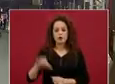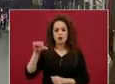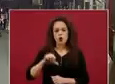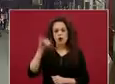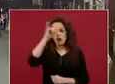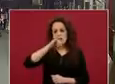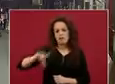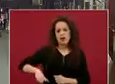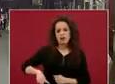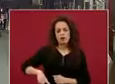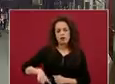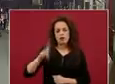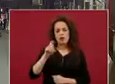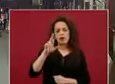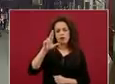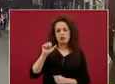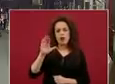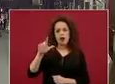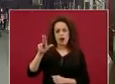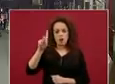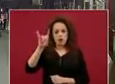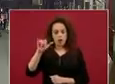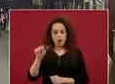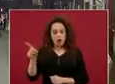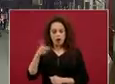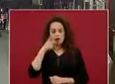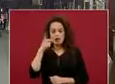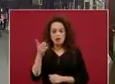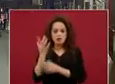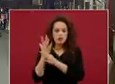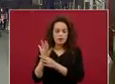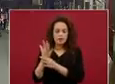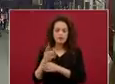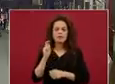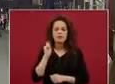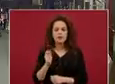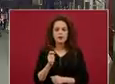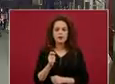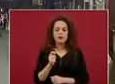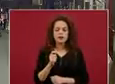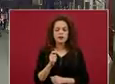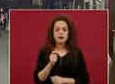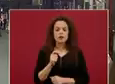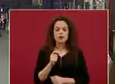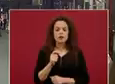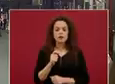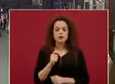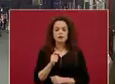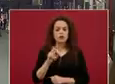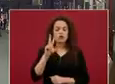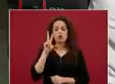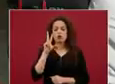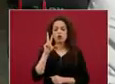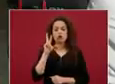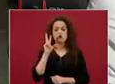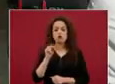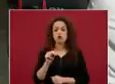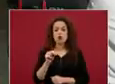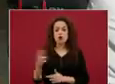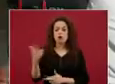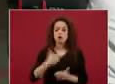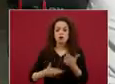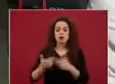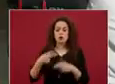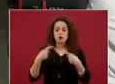gobierno, la doctora Claudia Sheinbaum, habla de que no se va a realizar este retorno de los